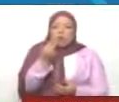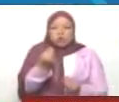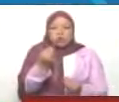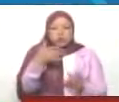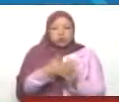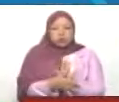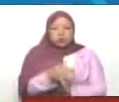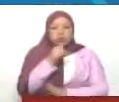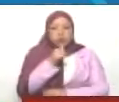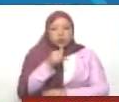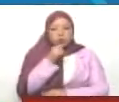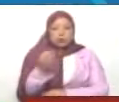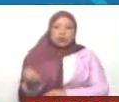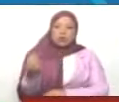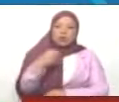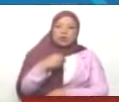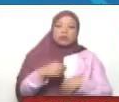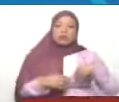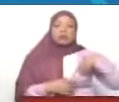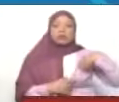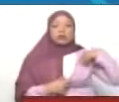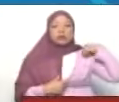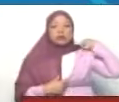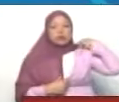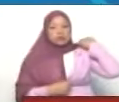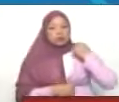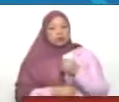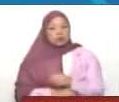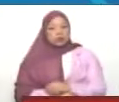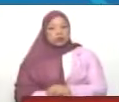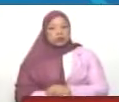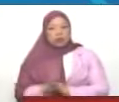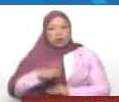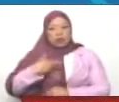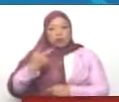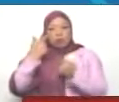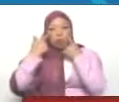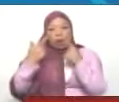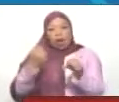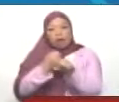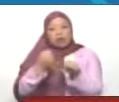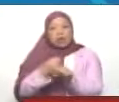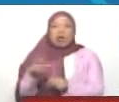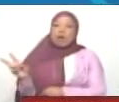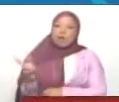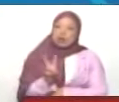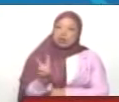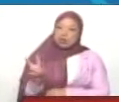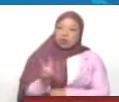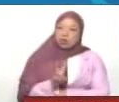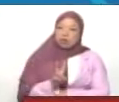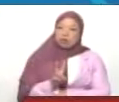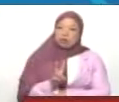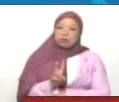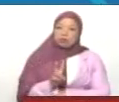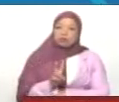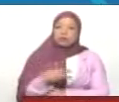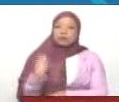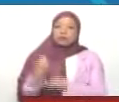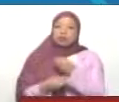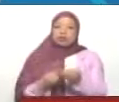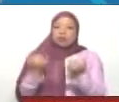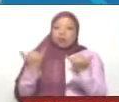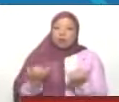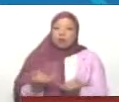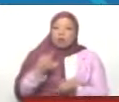de material que pudimos observar por la transmisión de Venezolana de Televisión, que hizo un